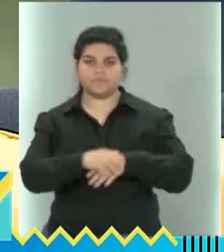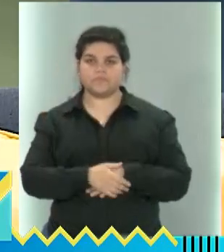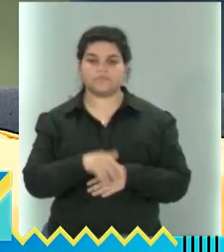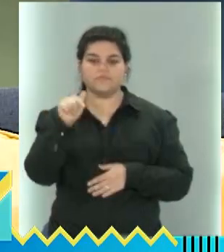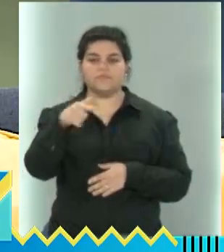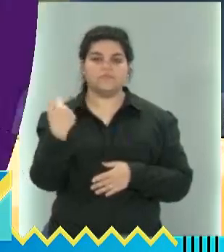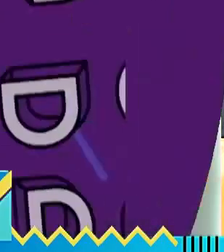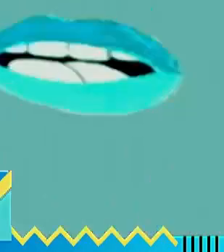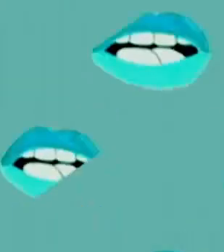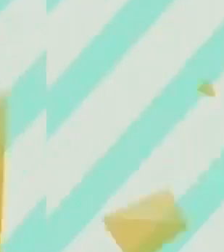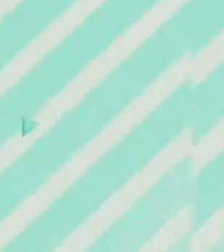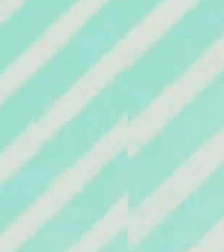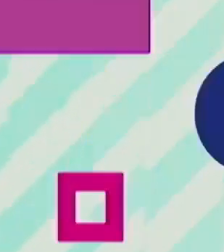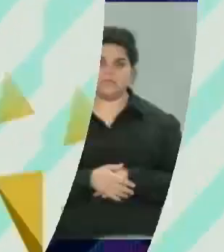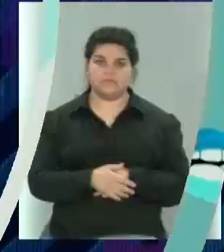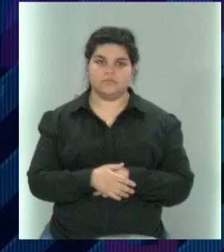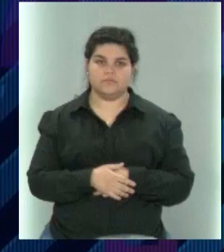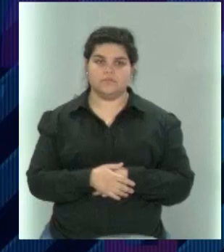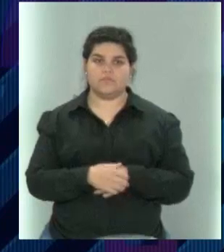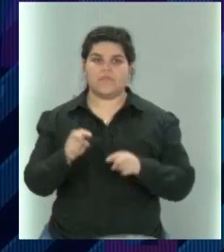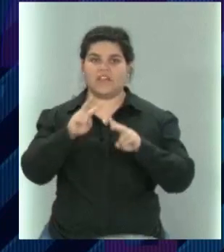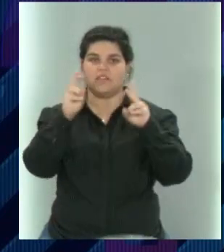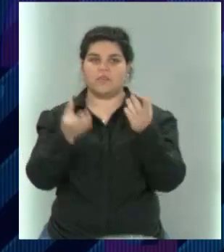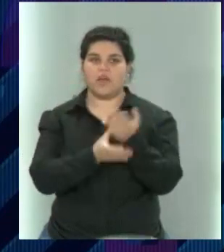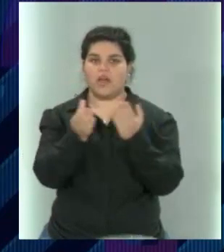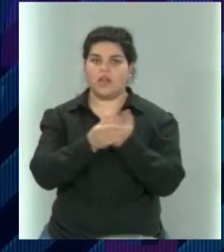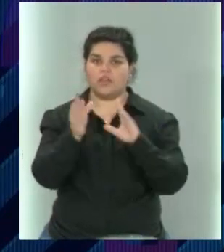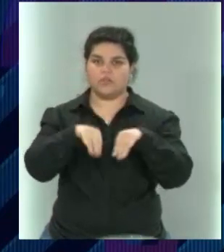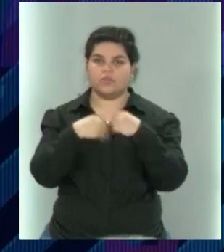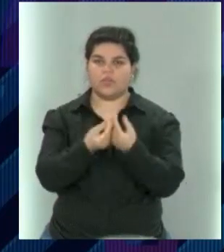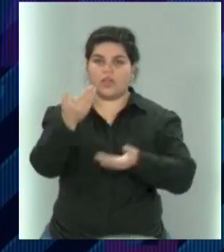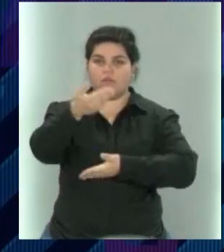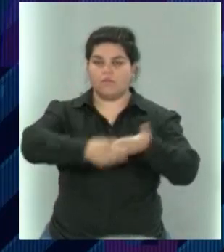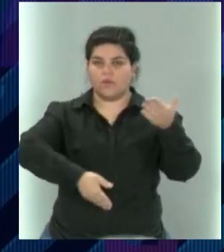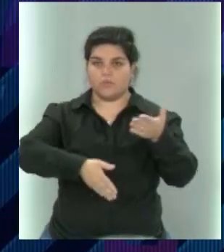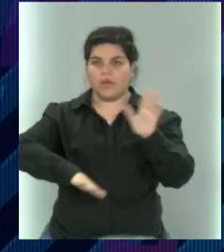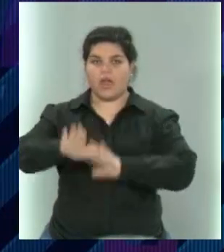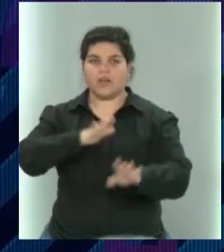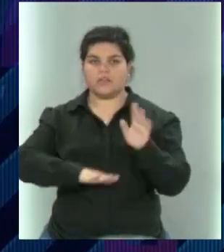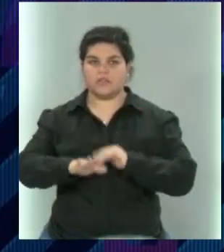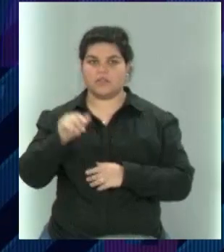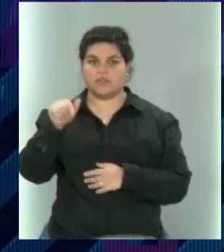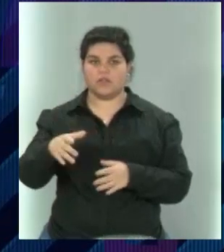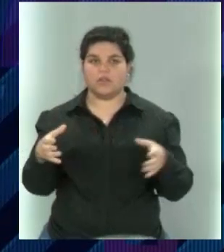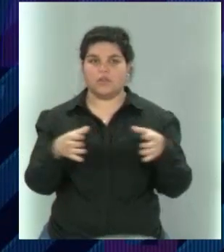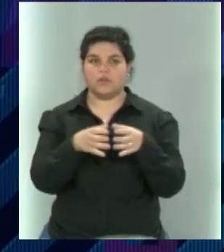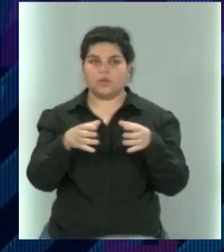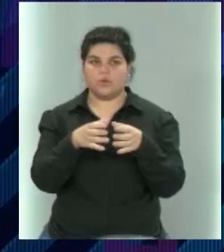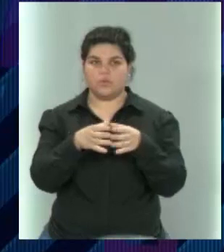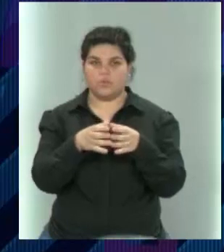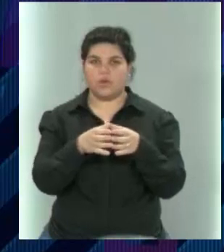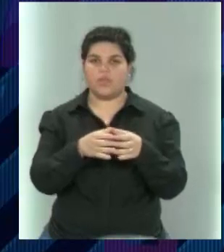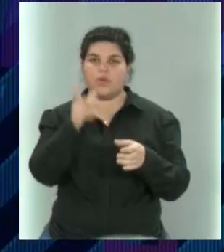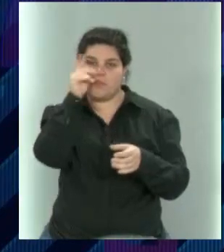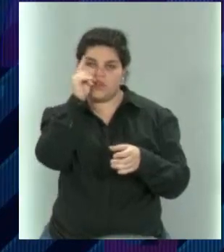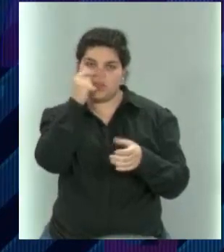hablando relativamente de lo que está relacionado con el gasto, porque según el informe realizado por CIPEC, el Centro de Implementación de